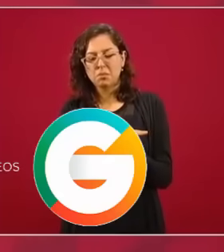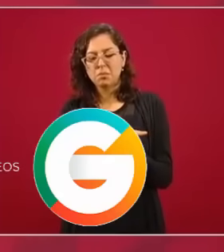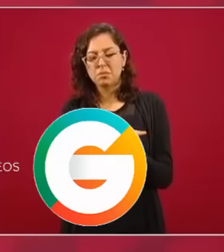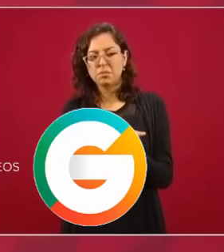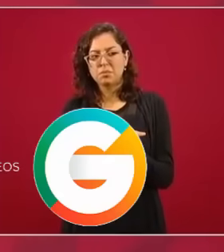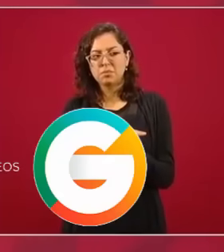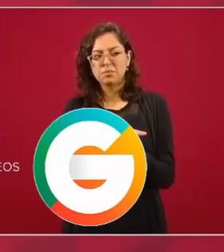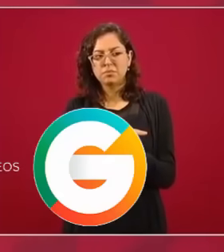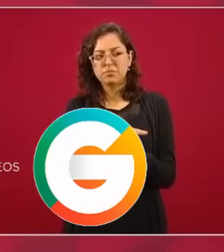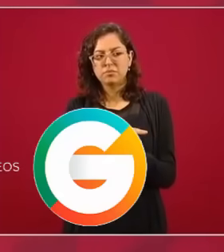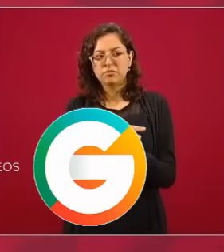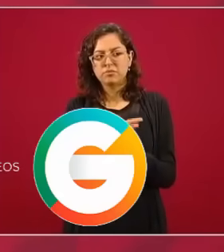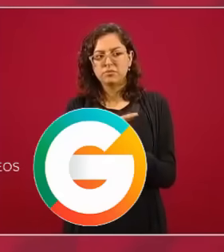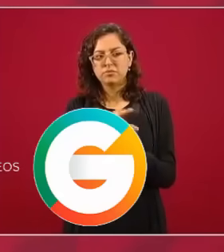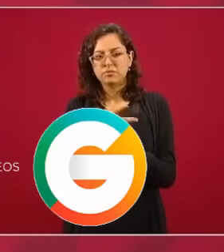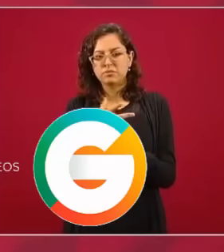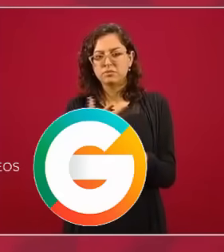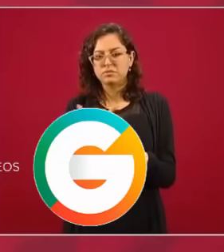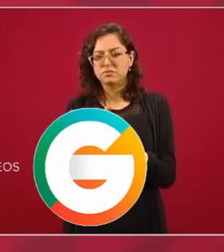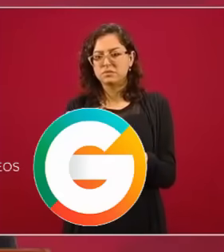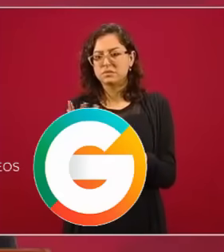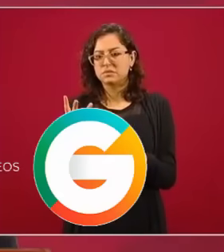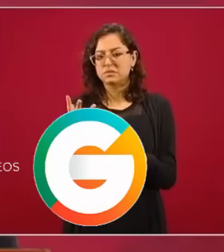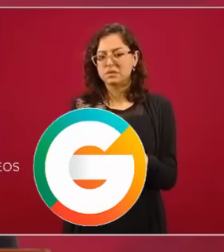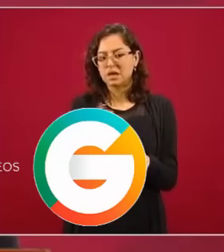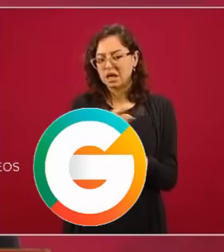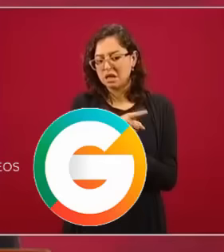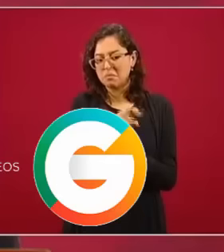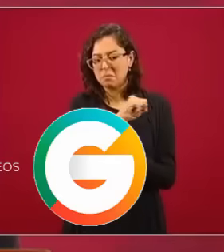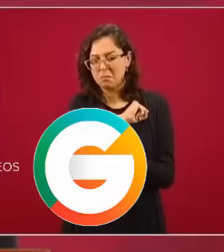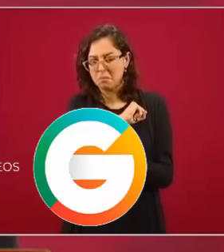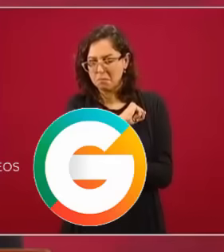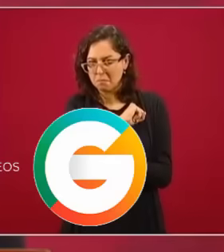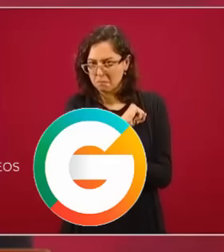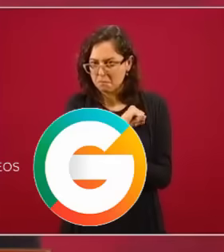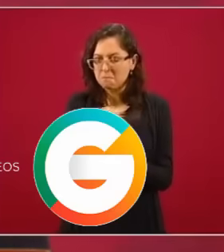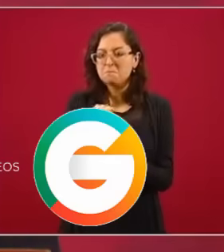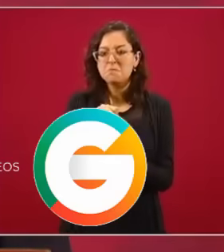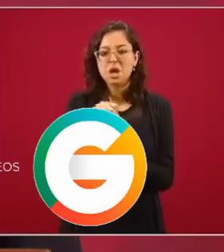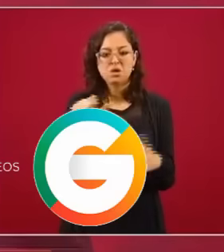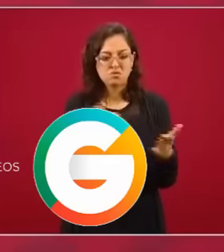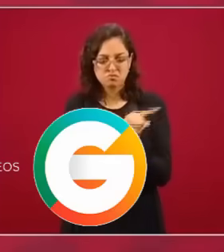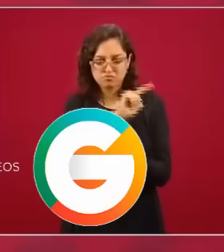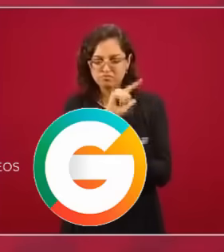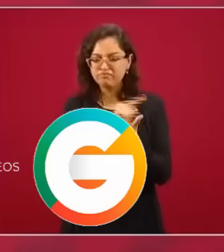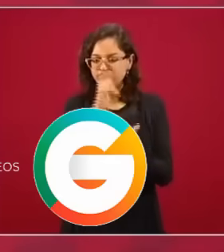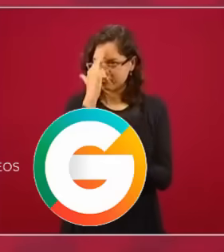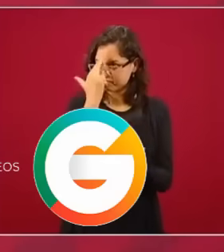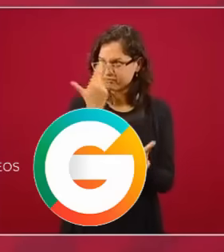que supuestamente estaban participando en el crimen organizado?